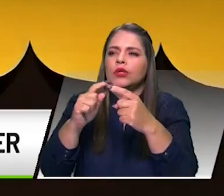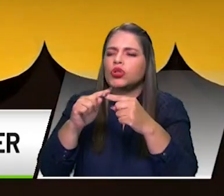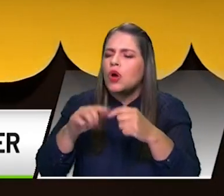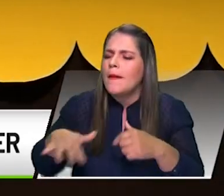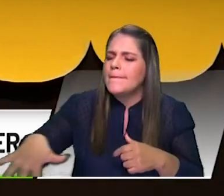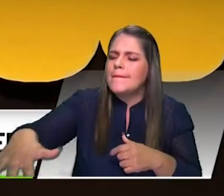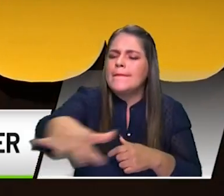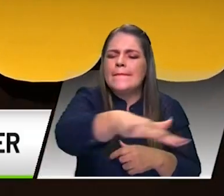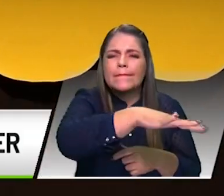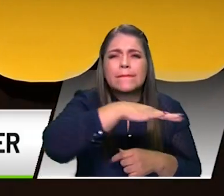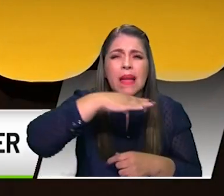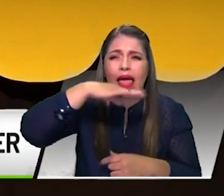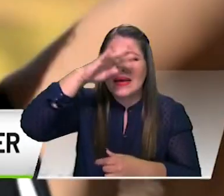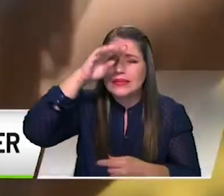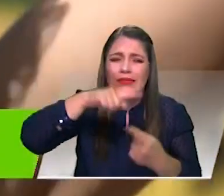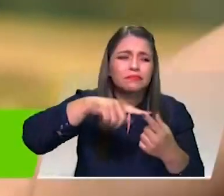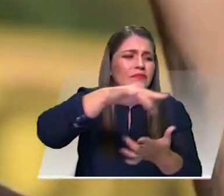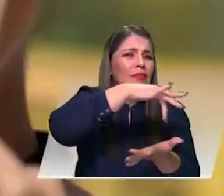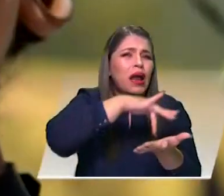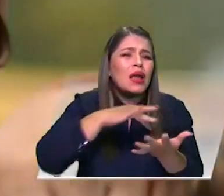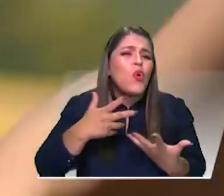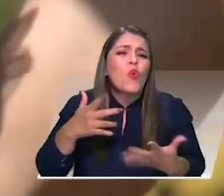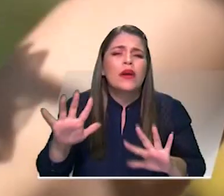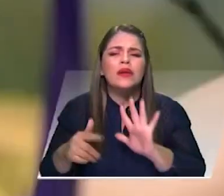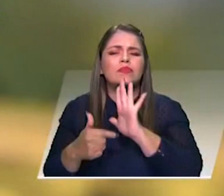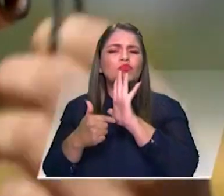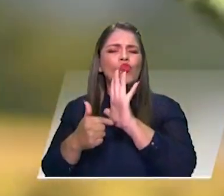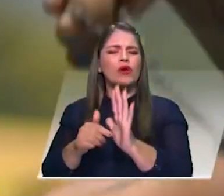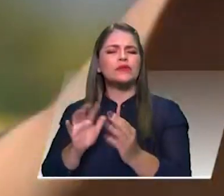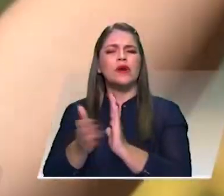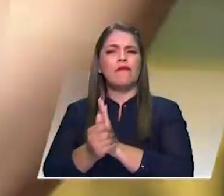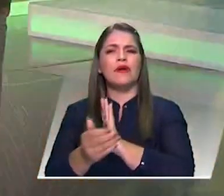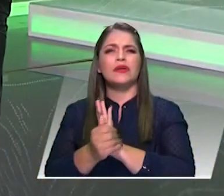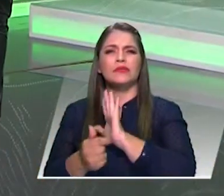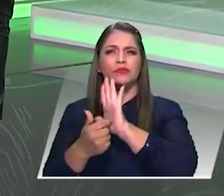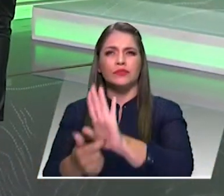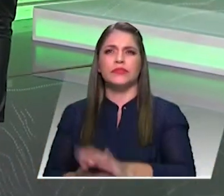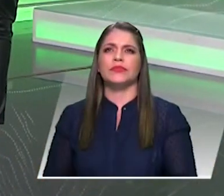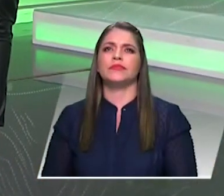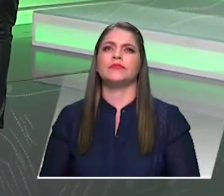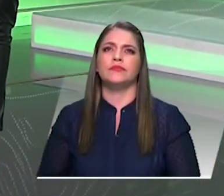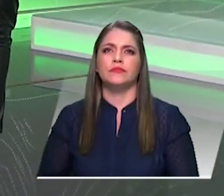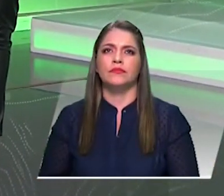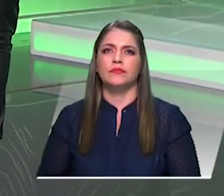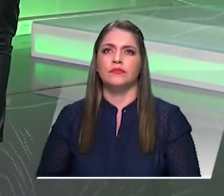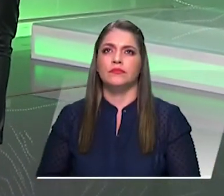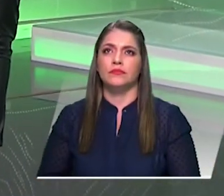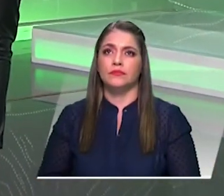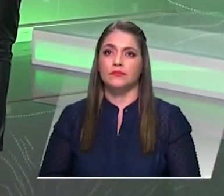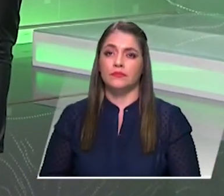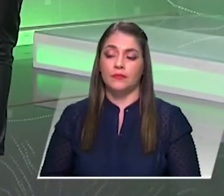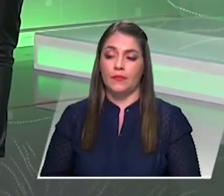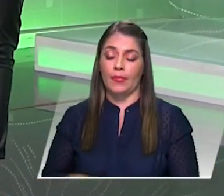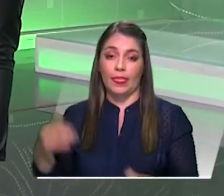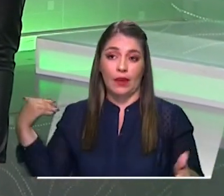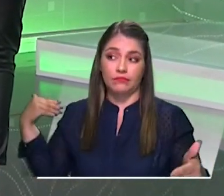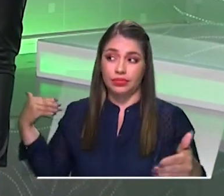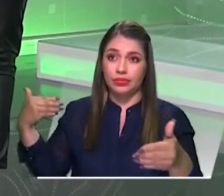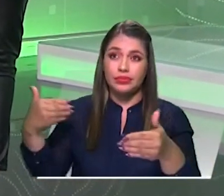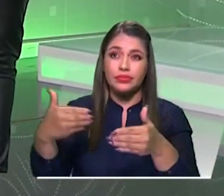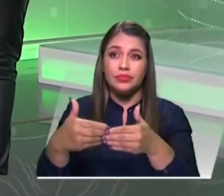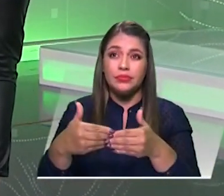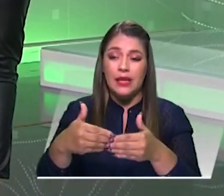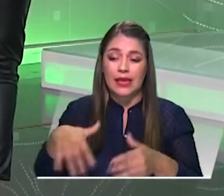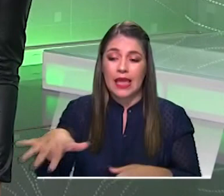sitios públicos, cualquier rincón donde puedan demostrar su talento. En los últimos años, el primer teatro